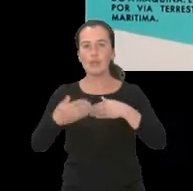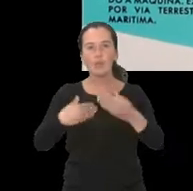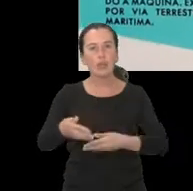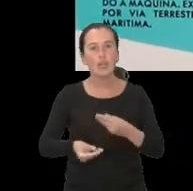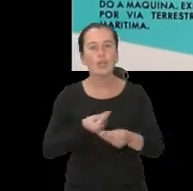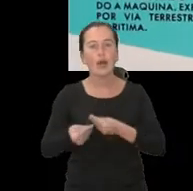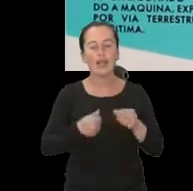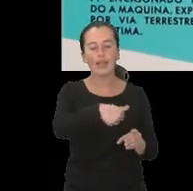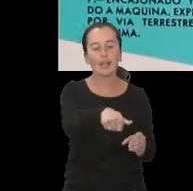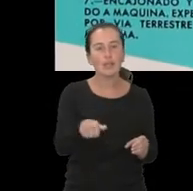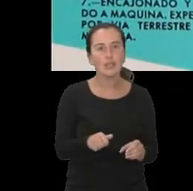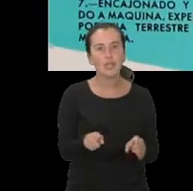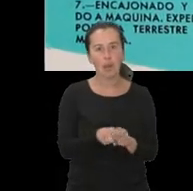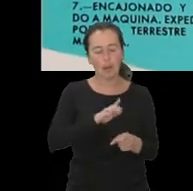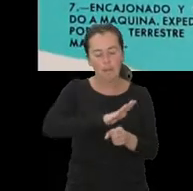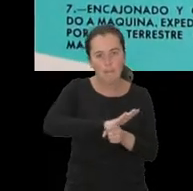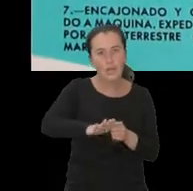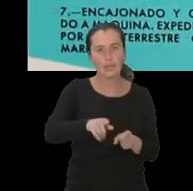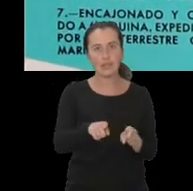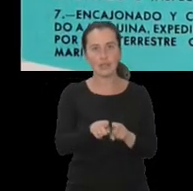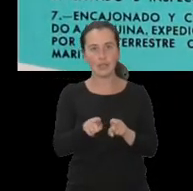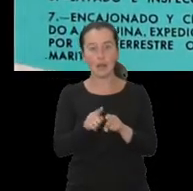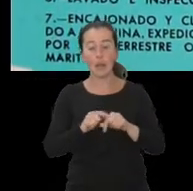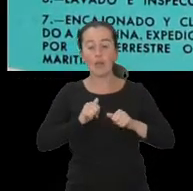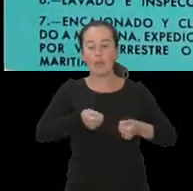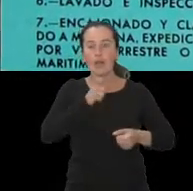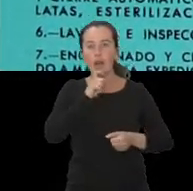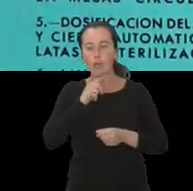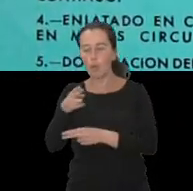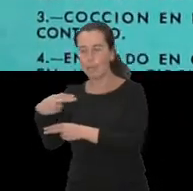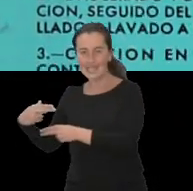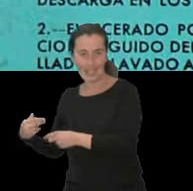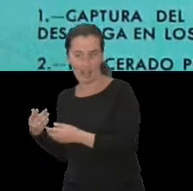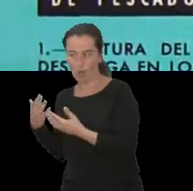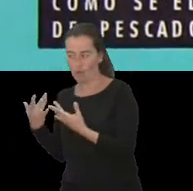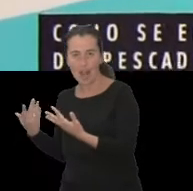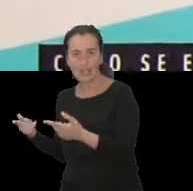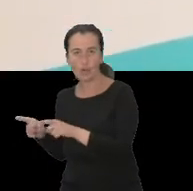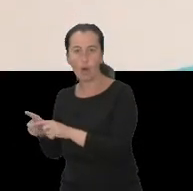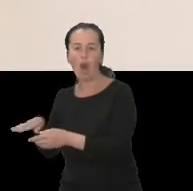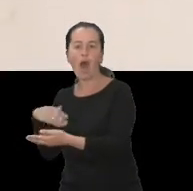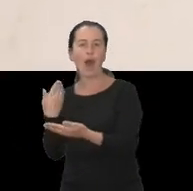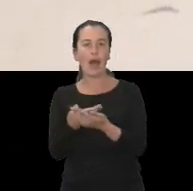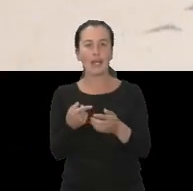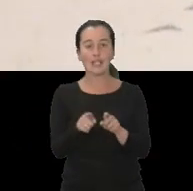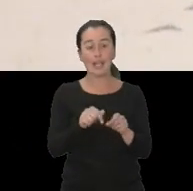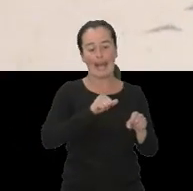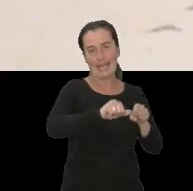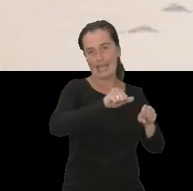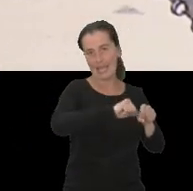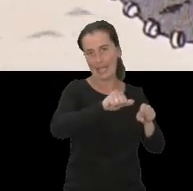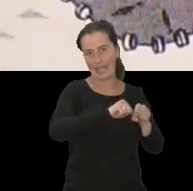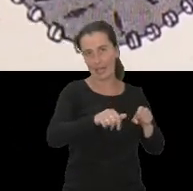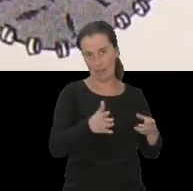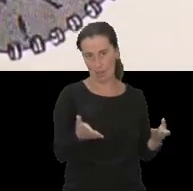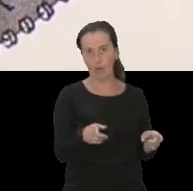El proceso de elaboración de la conserva hermética se inicia con la recepción del pescado fresco y finaliza con el